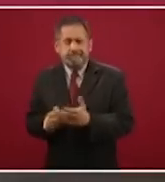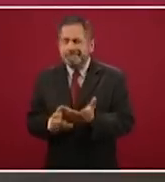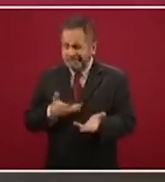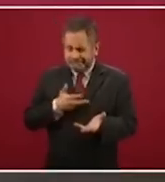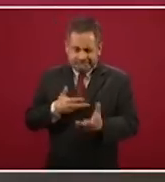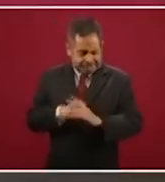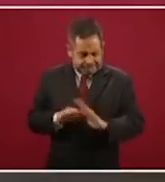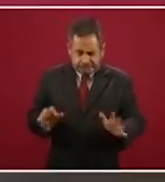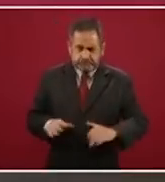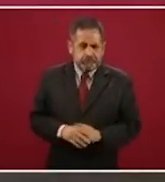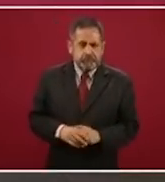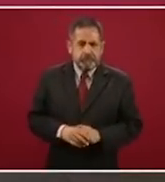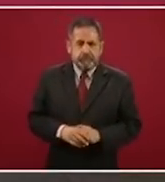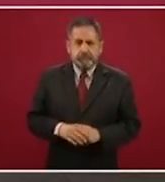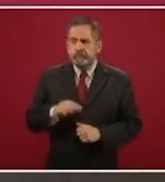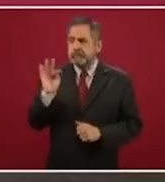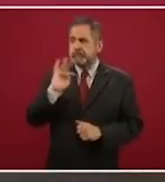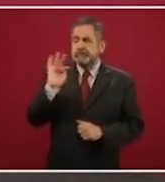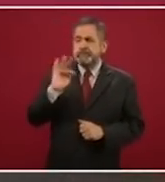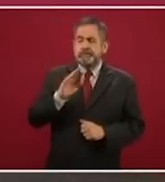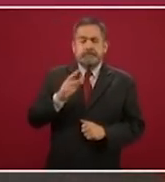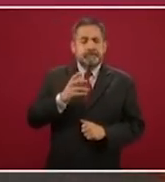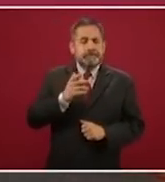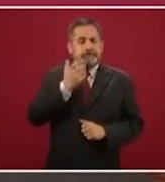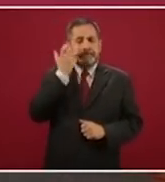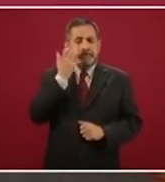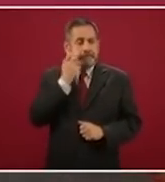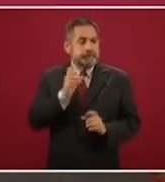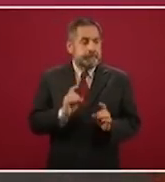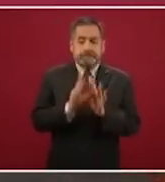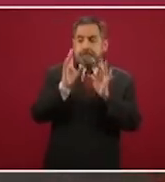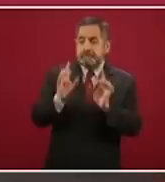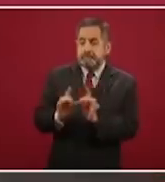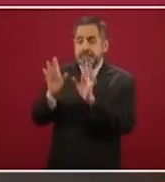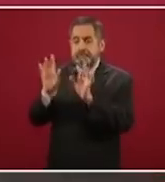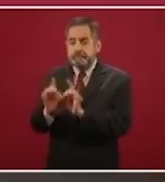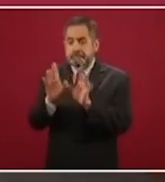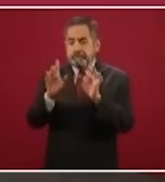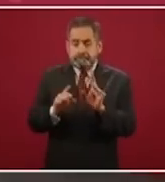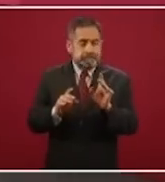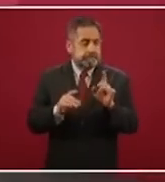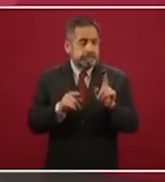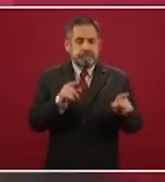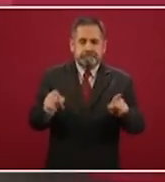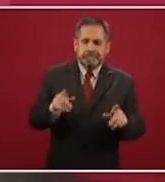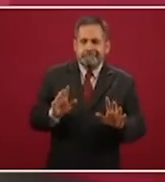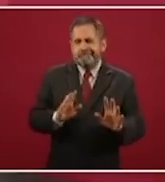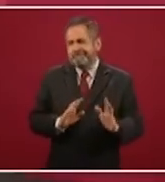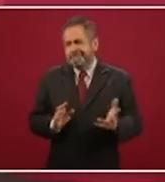Porque si caemos en la improvisación, si damos bandazos,